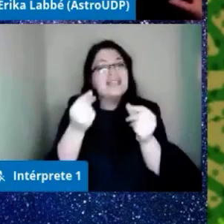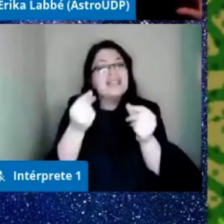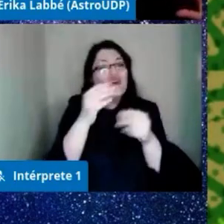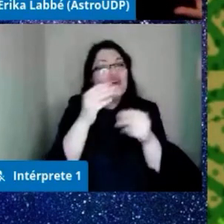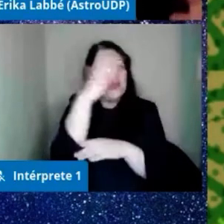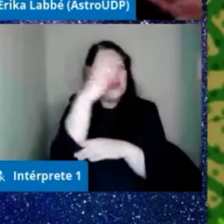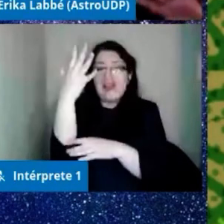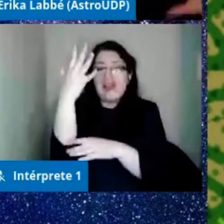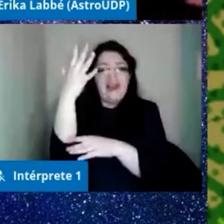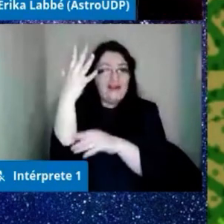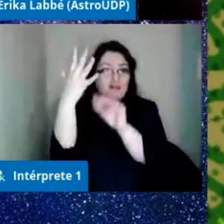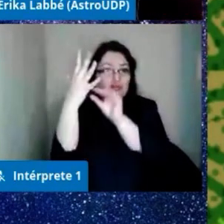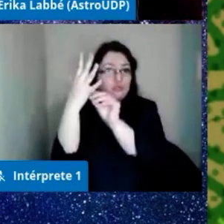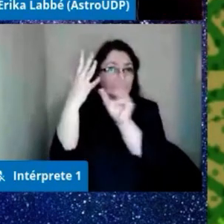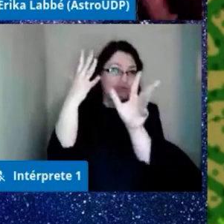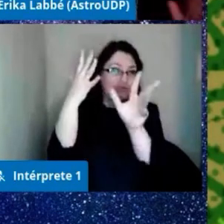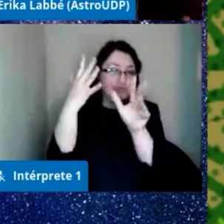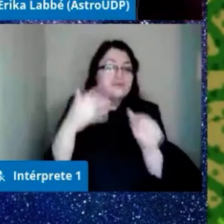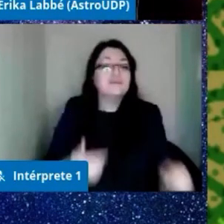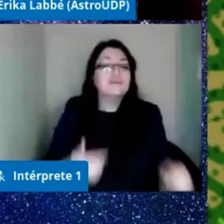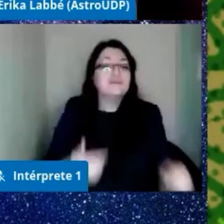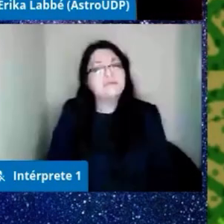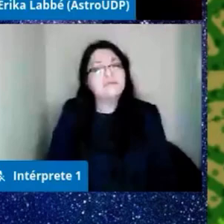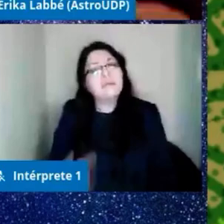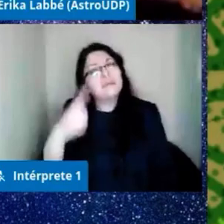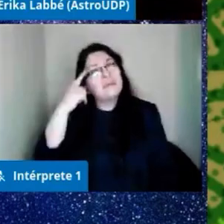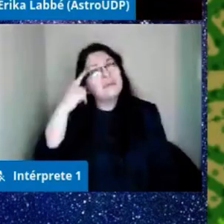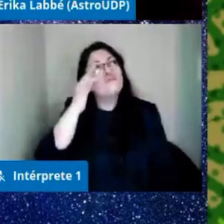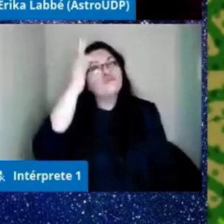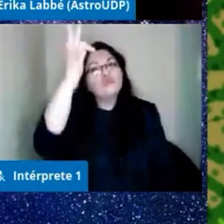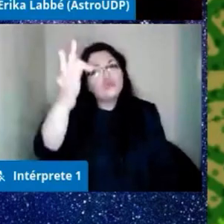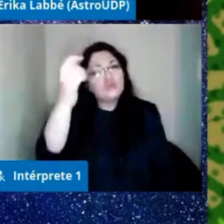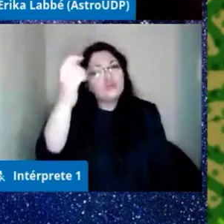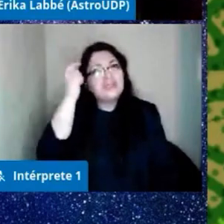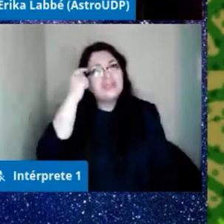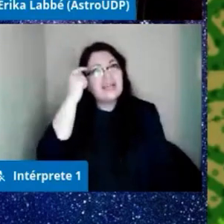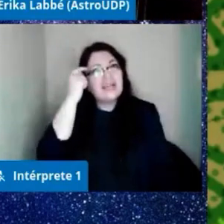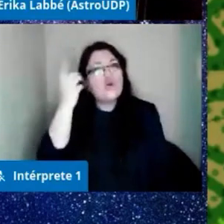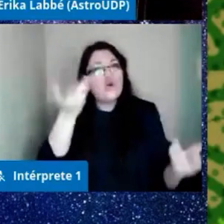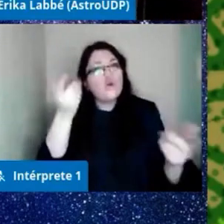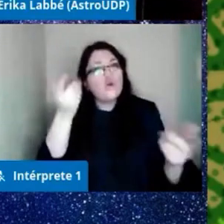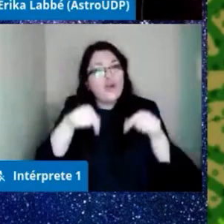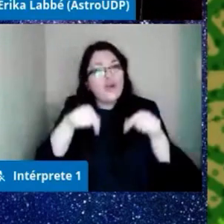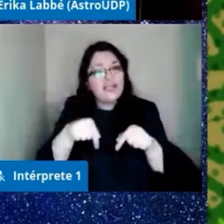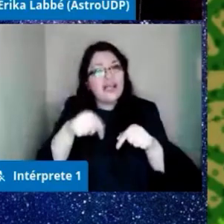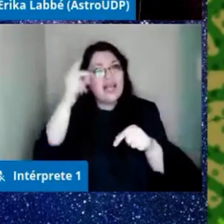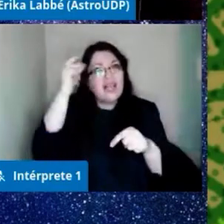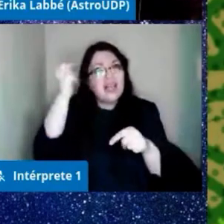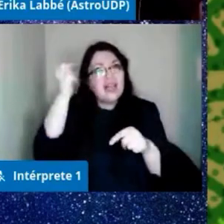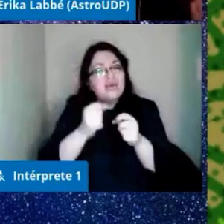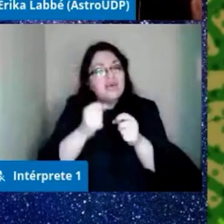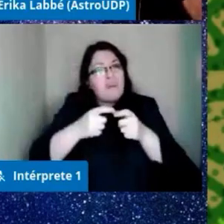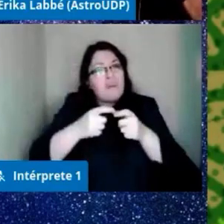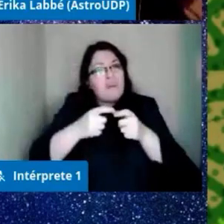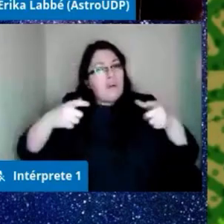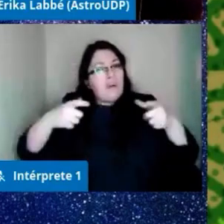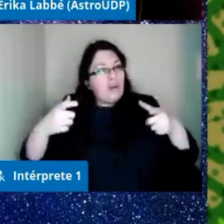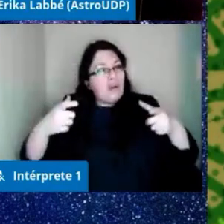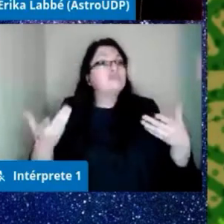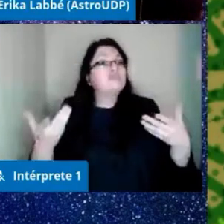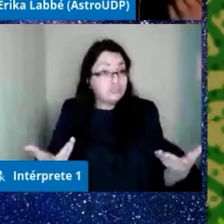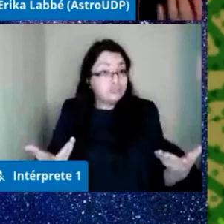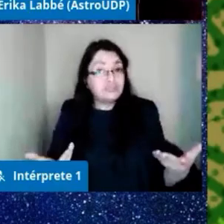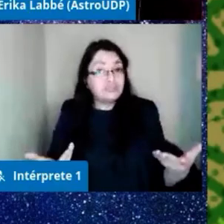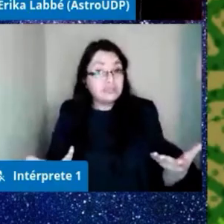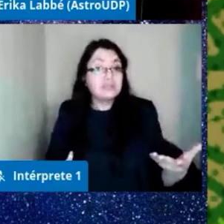que tenemos como pensado en el futuro, para el futuro, la forma en que va a seguir creciendo este árbol, según yo, es dirigirse ya más